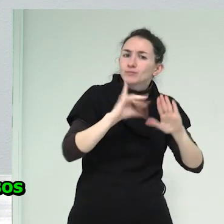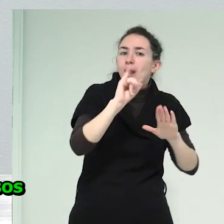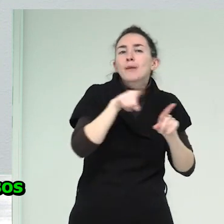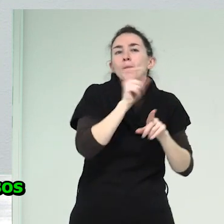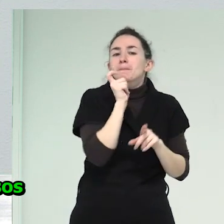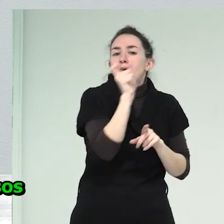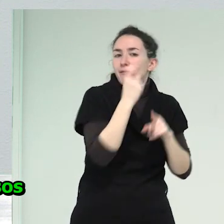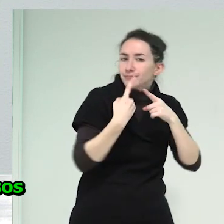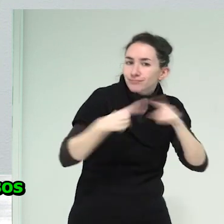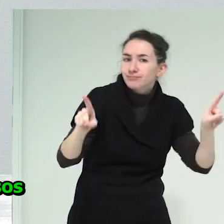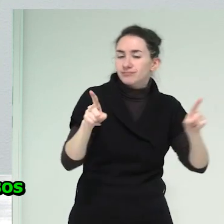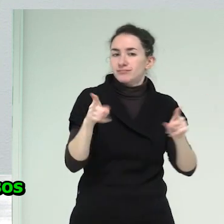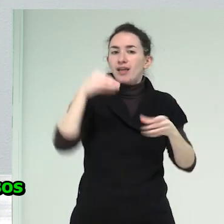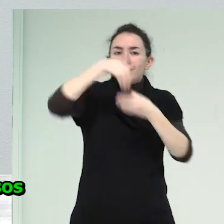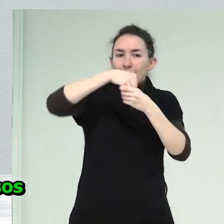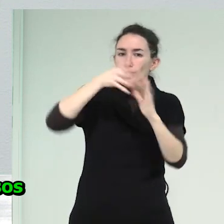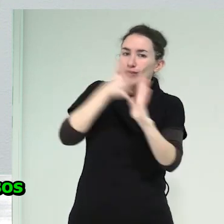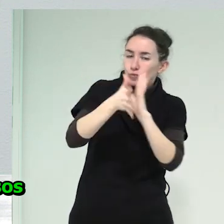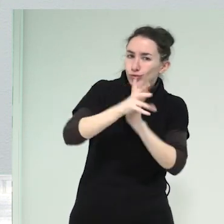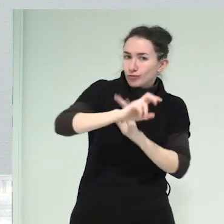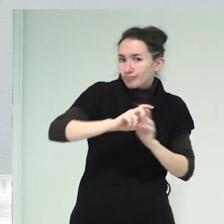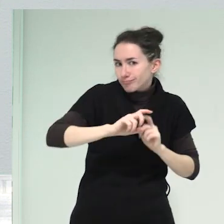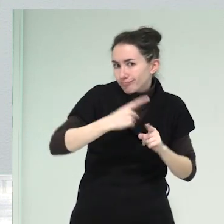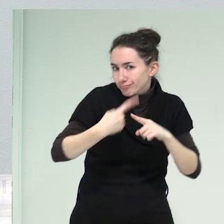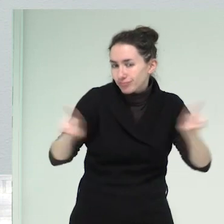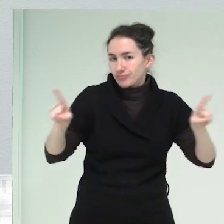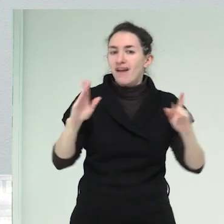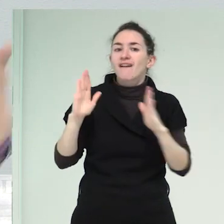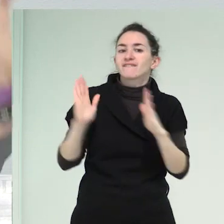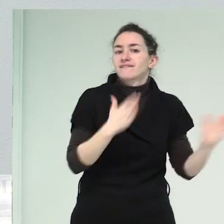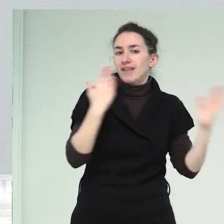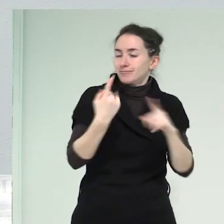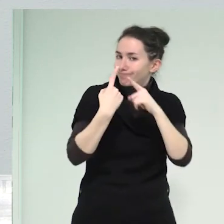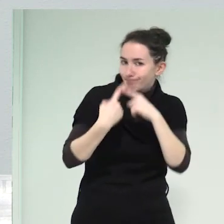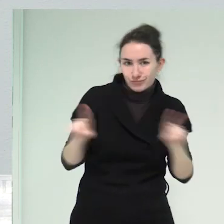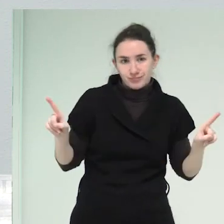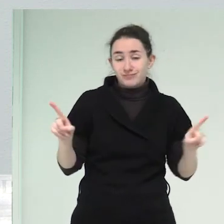otras palabras, con otros discursos y con otras praxis. Y que es